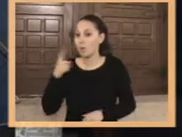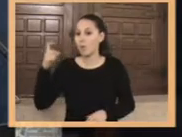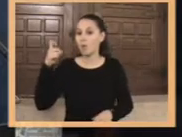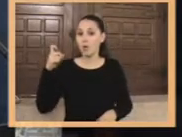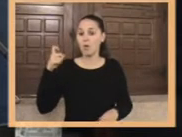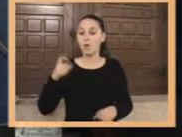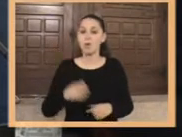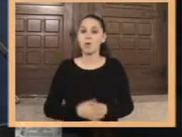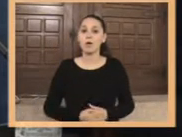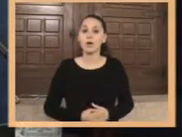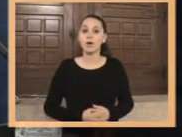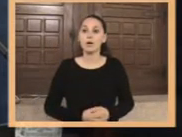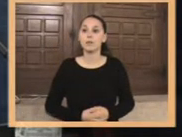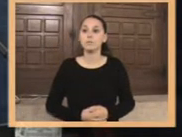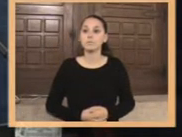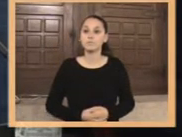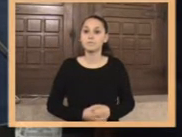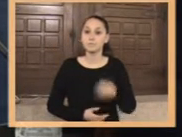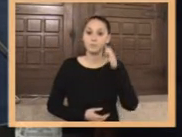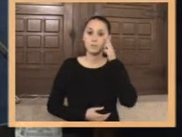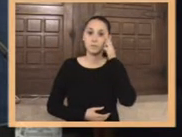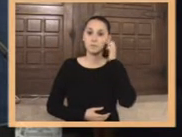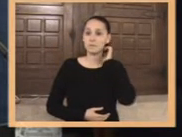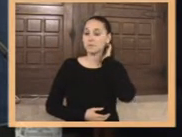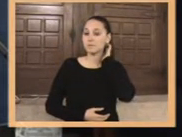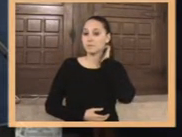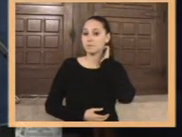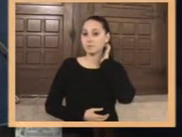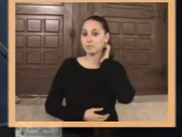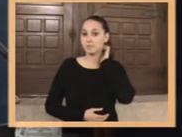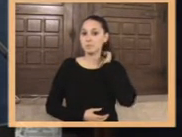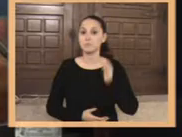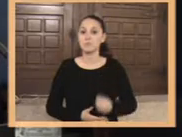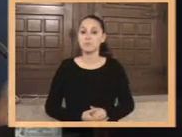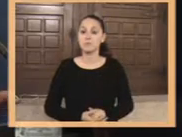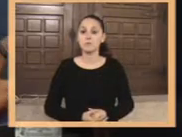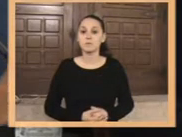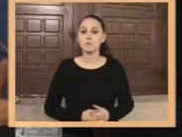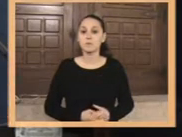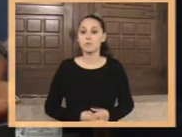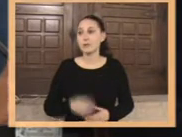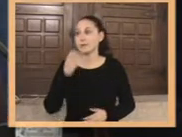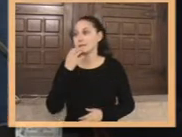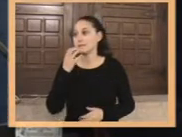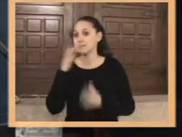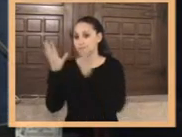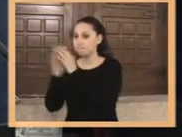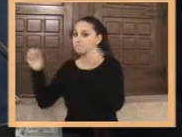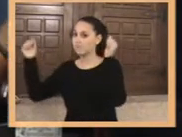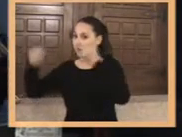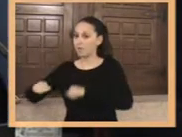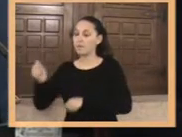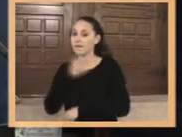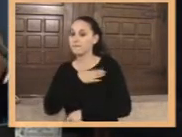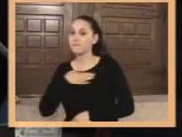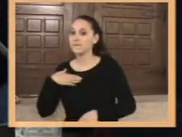de los propietarios por permuta de quedarnos con la propiedad de ese espacio, sino llegar a un acuerdo que nos permita de verdad